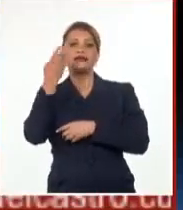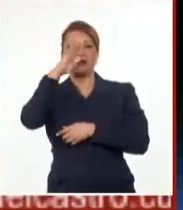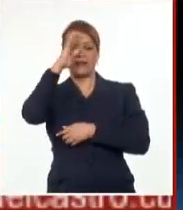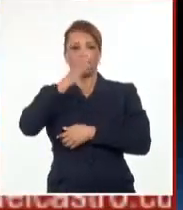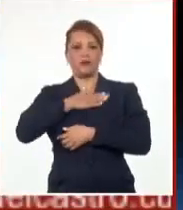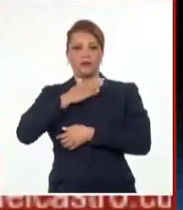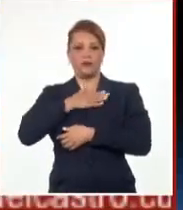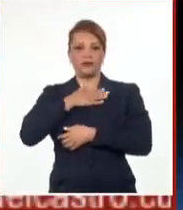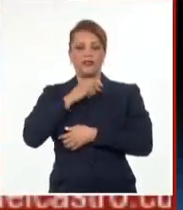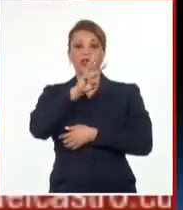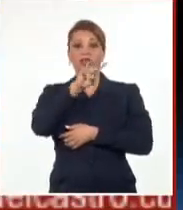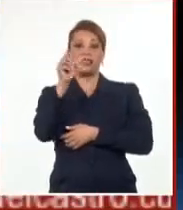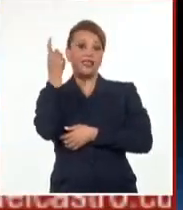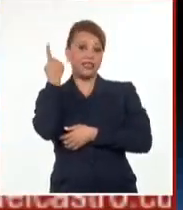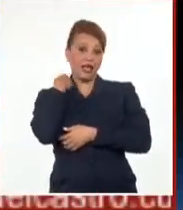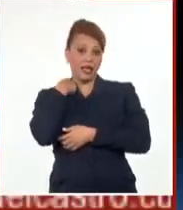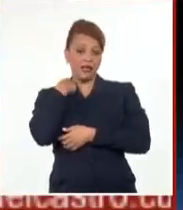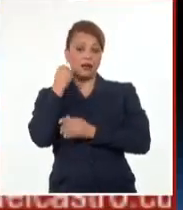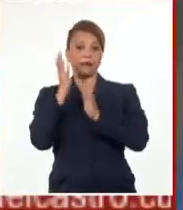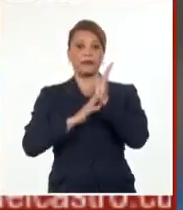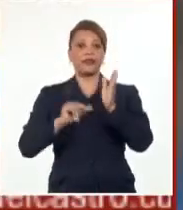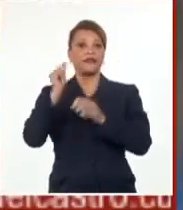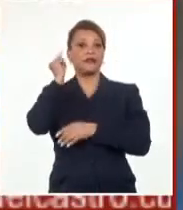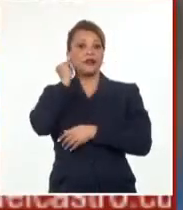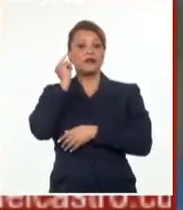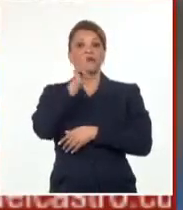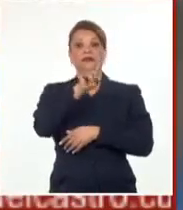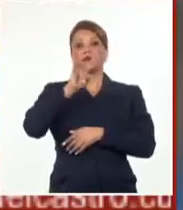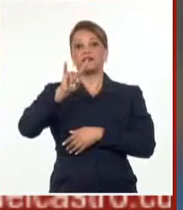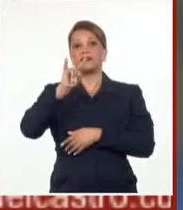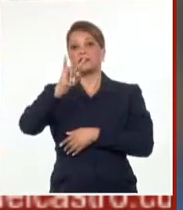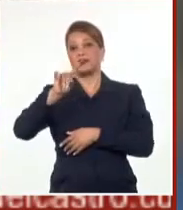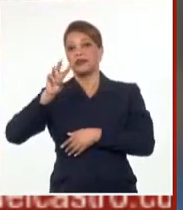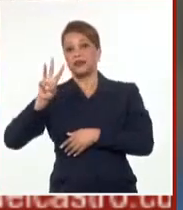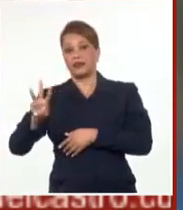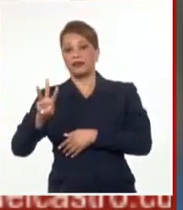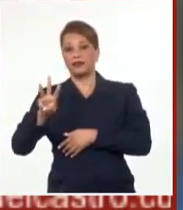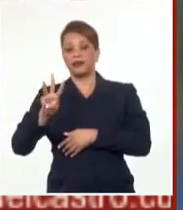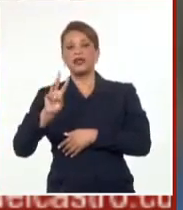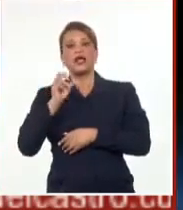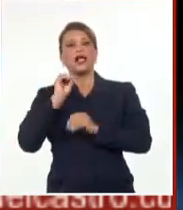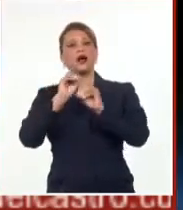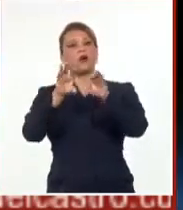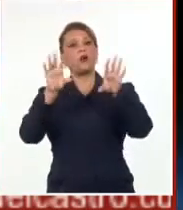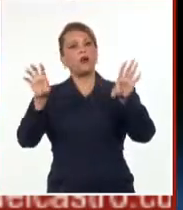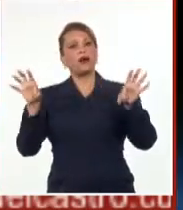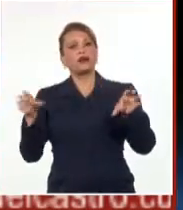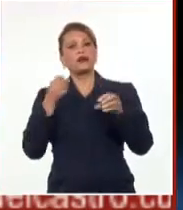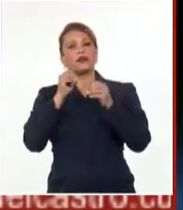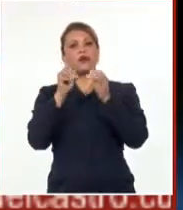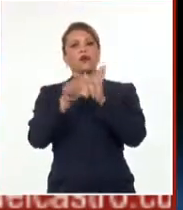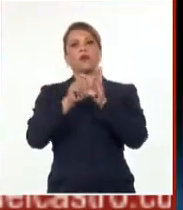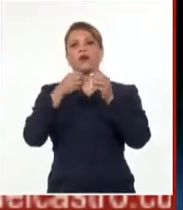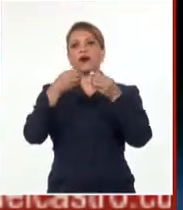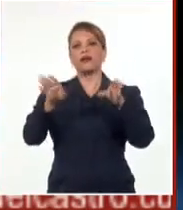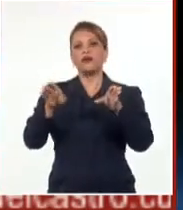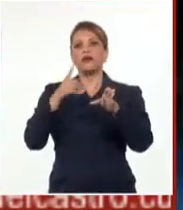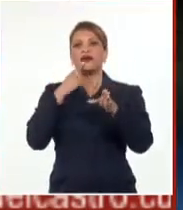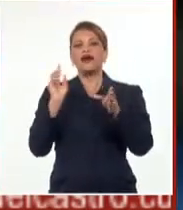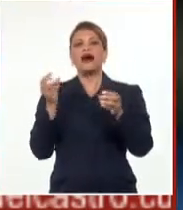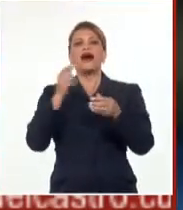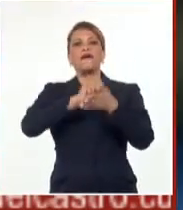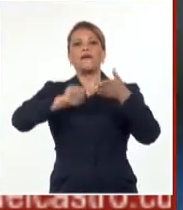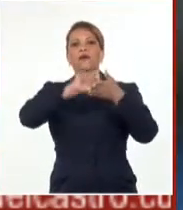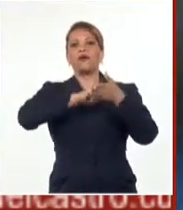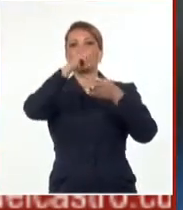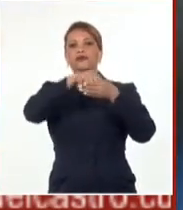Fue hace 30 años, en febrero de 1993. La convocatoria al voto unido reunía en dos ocasiones a